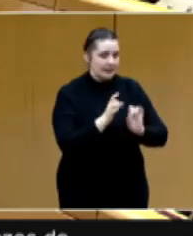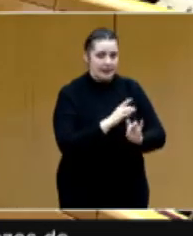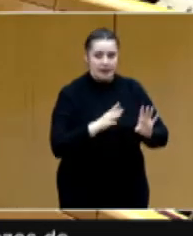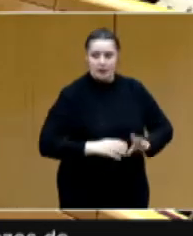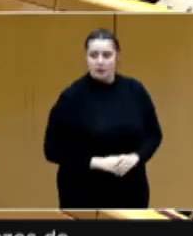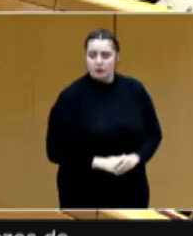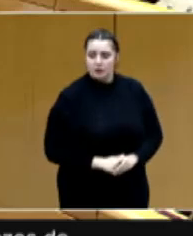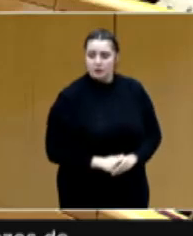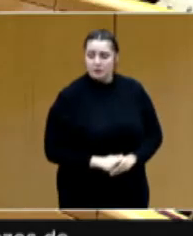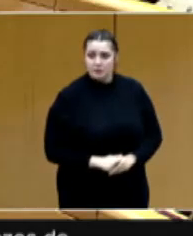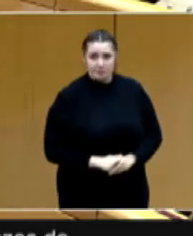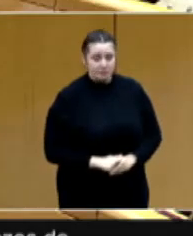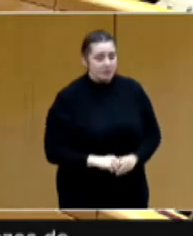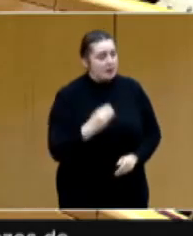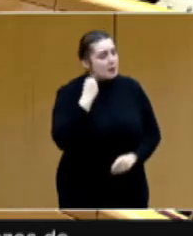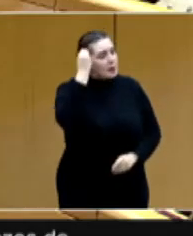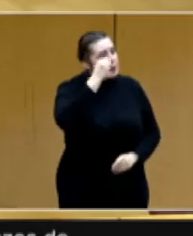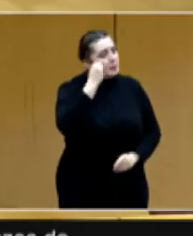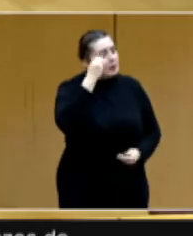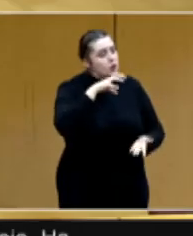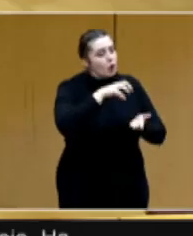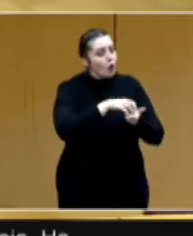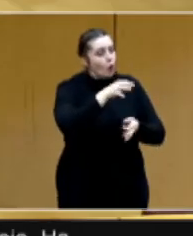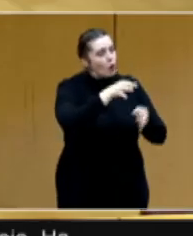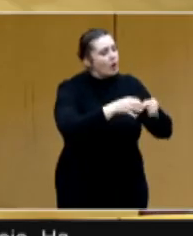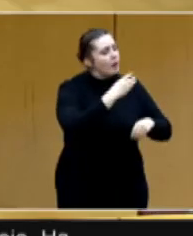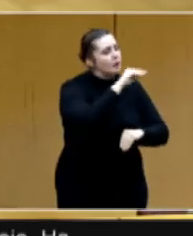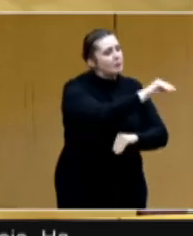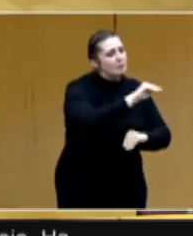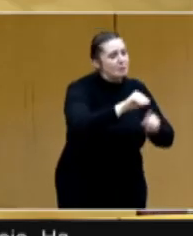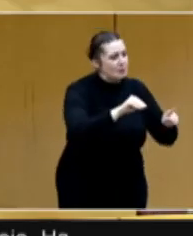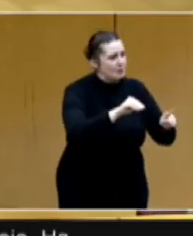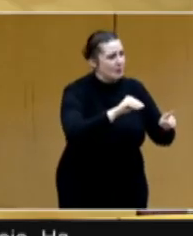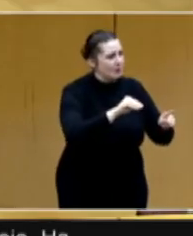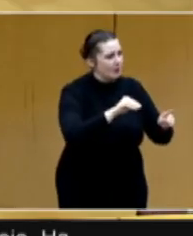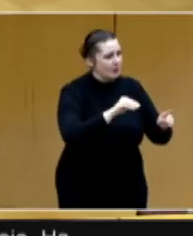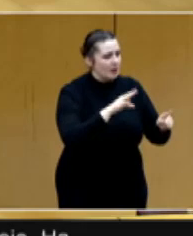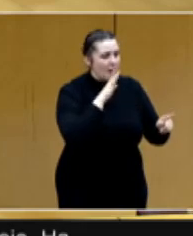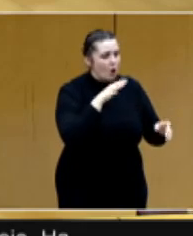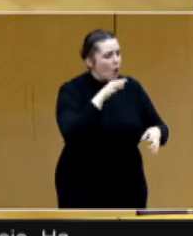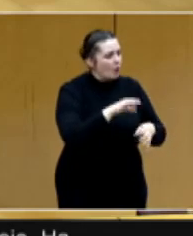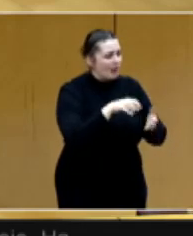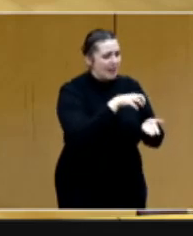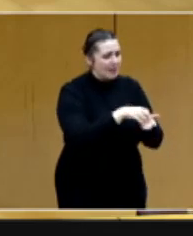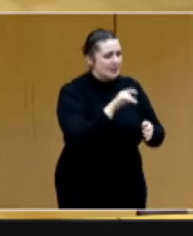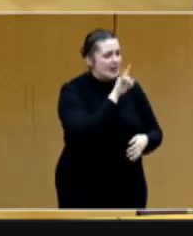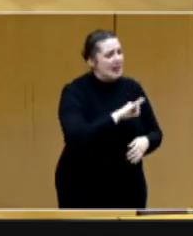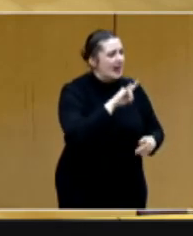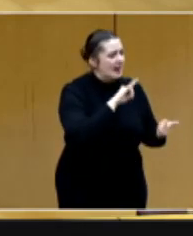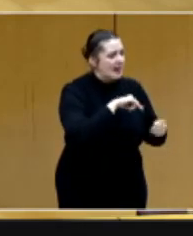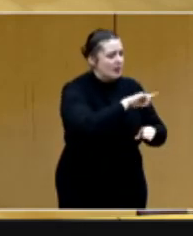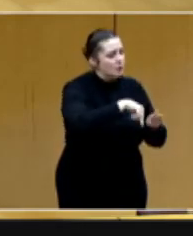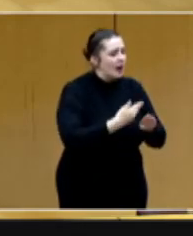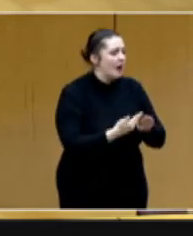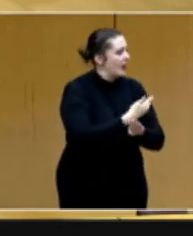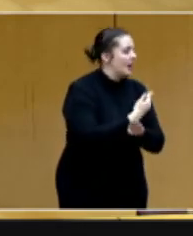imagino que a esos juzgados le habrá que decirle que no están en Canarias y que van una hora antes eh o sea yo no voy a decir